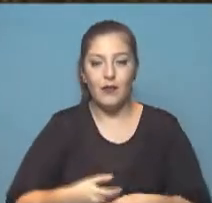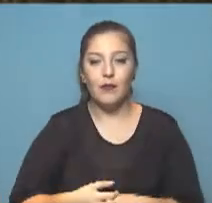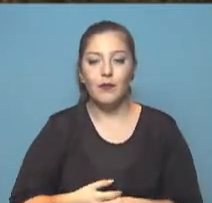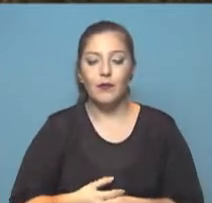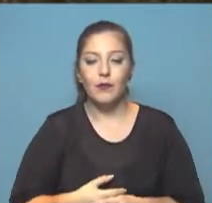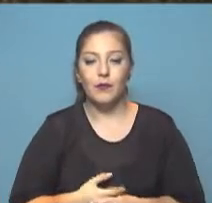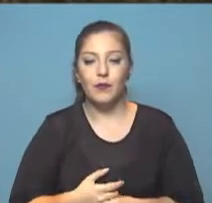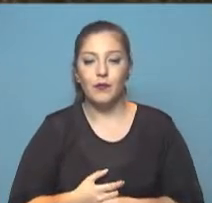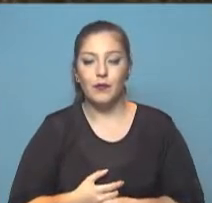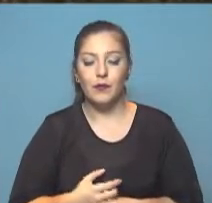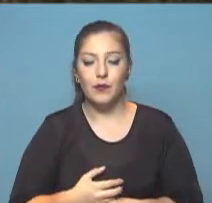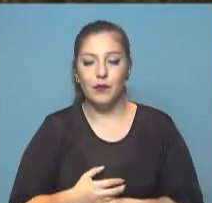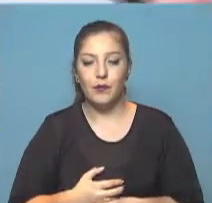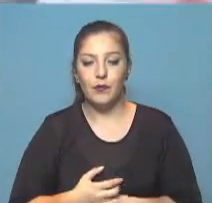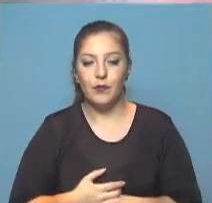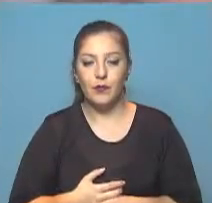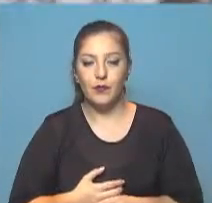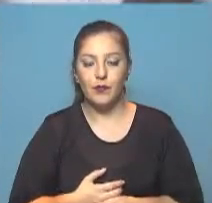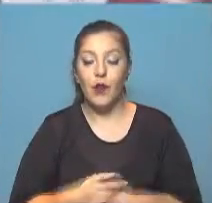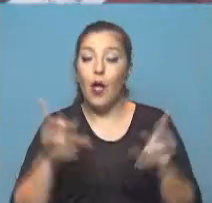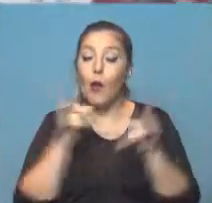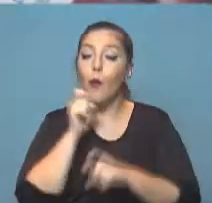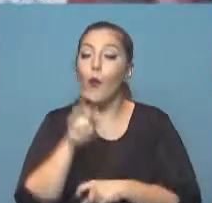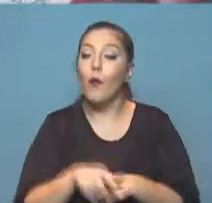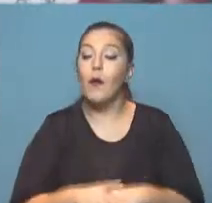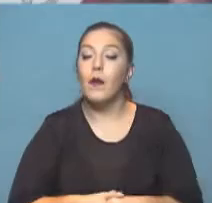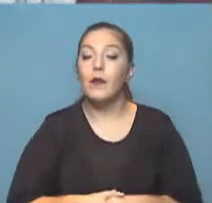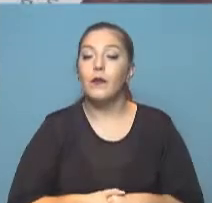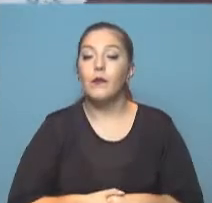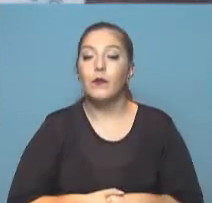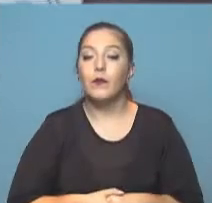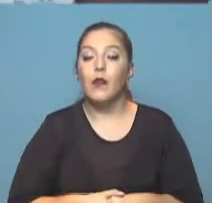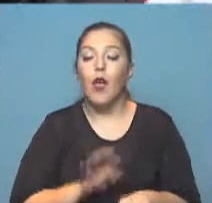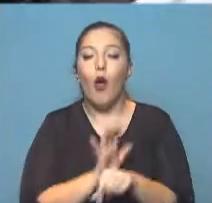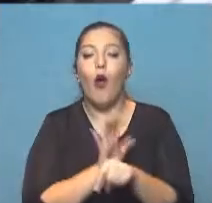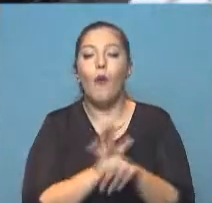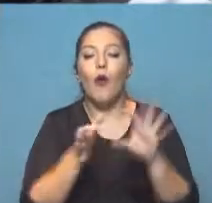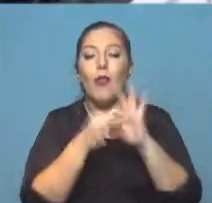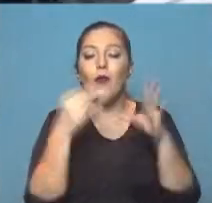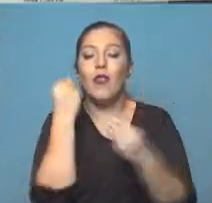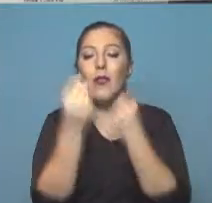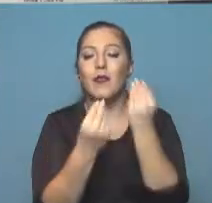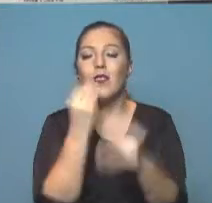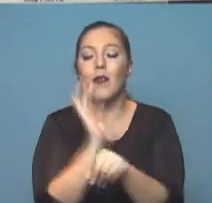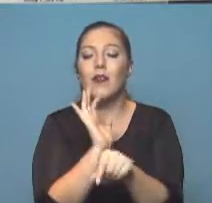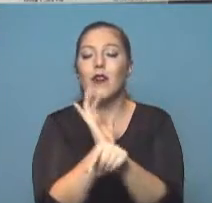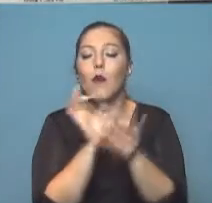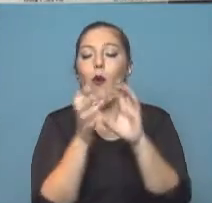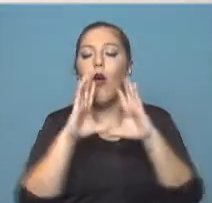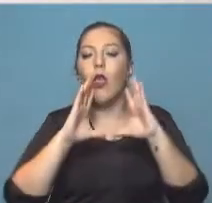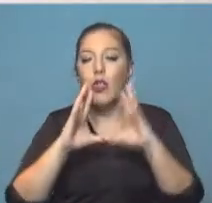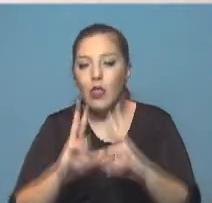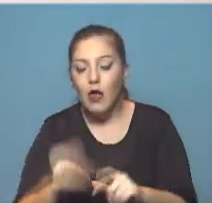Digo, aquí está el problema de los debilitamientos de las democracias representativas. Es decir, y esto las